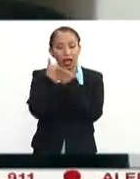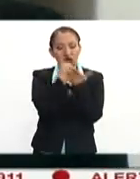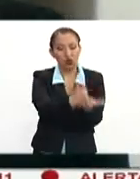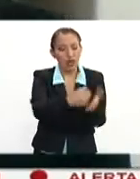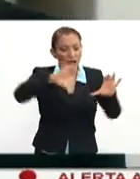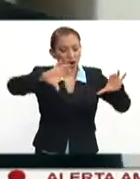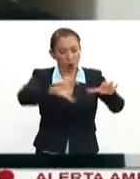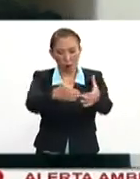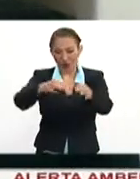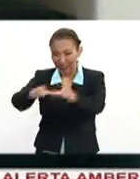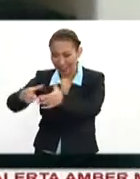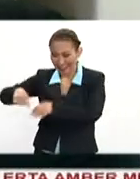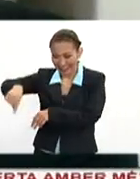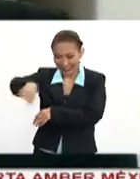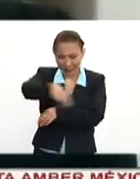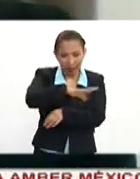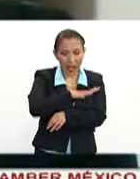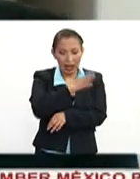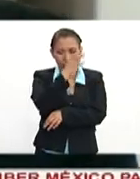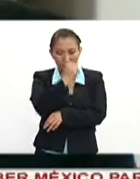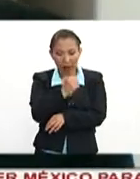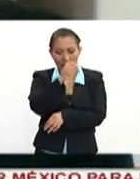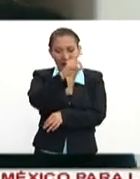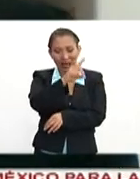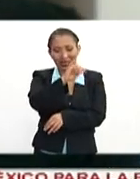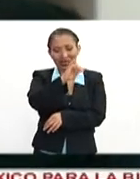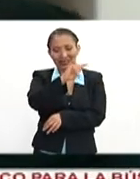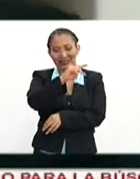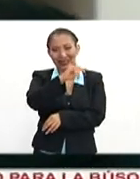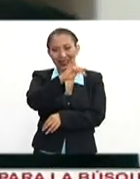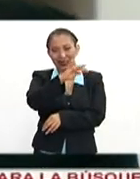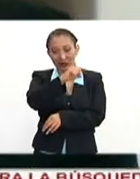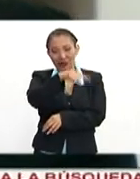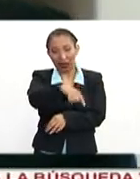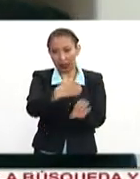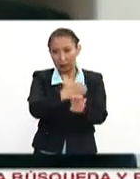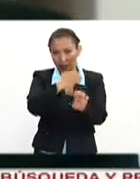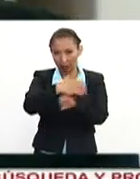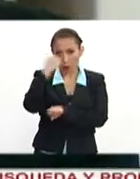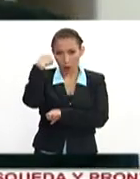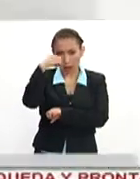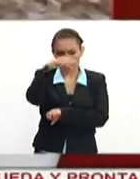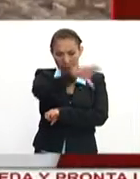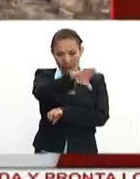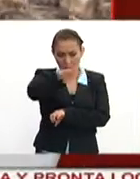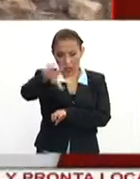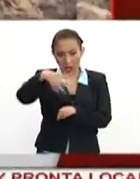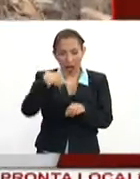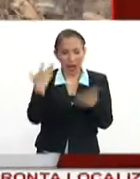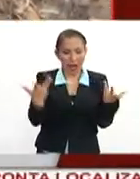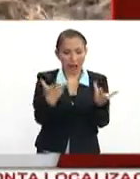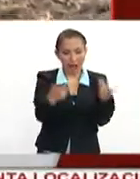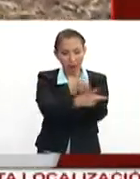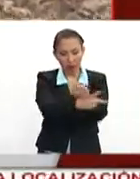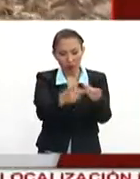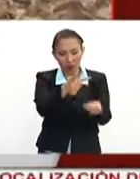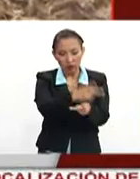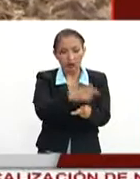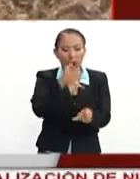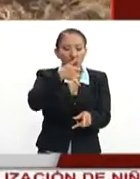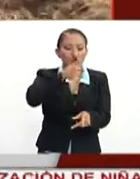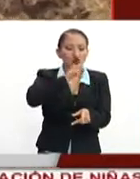las comunidades. Hay 9 distritos aquí en el estado de Oaxaca en los cuales se produce esta